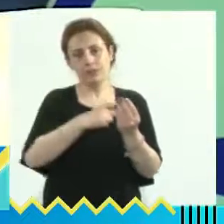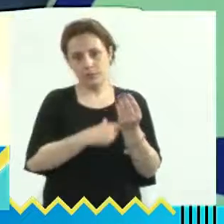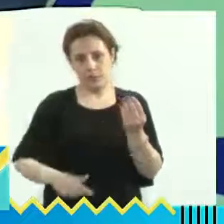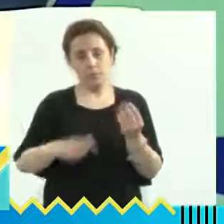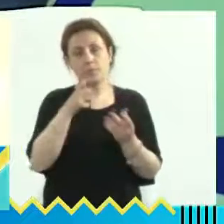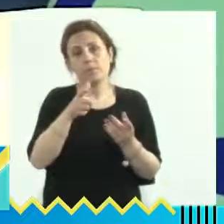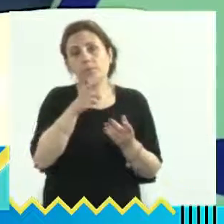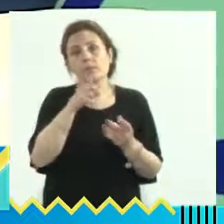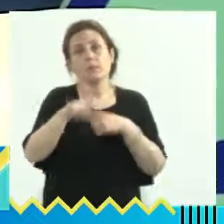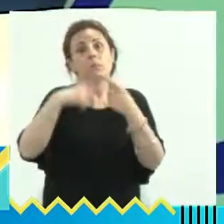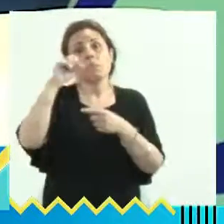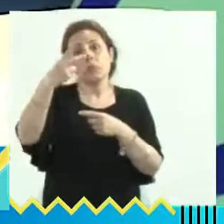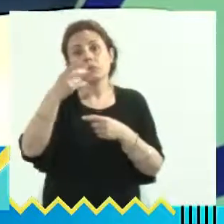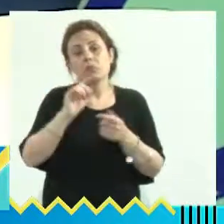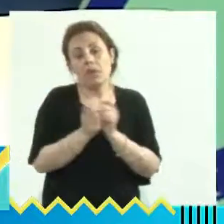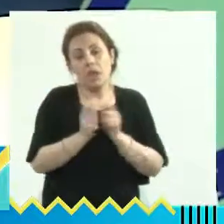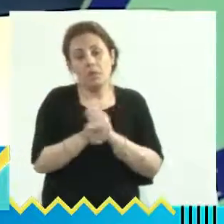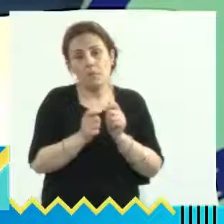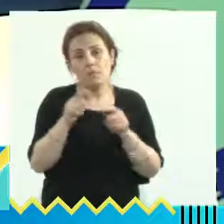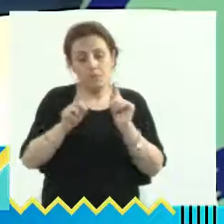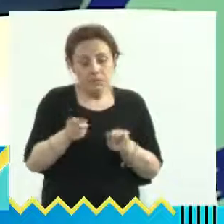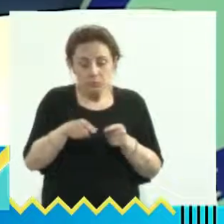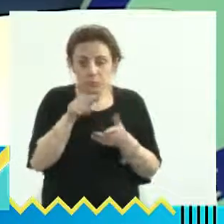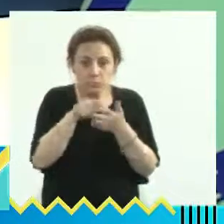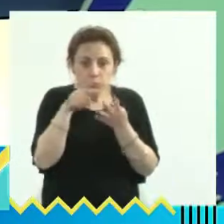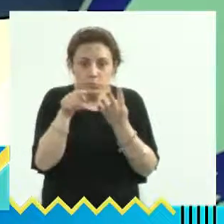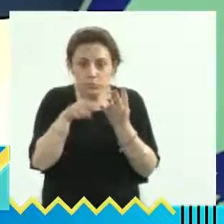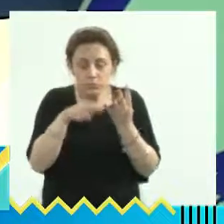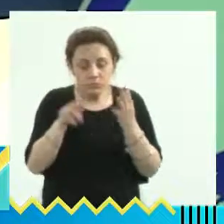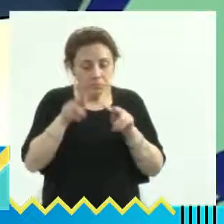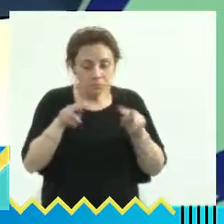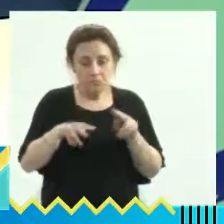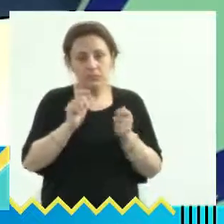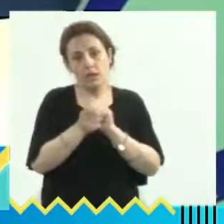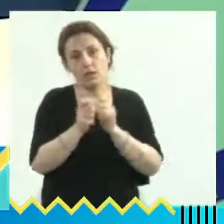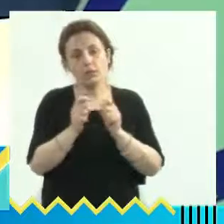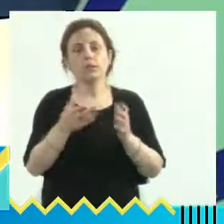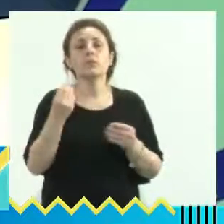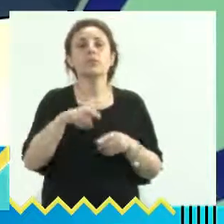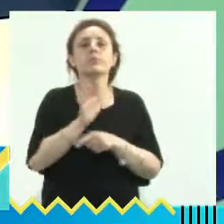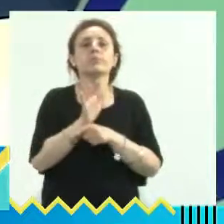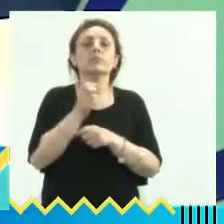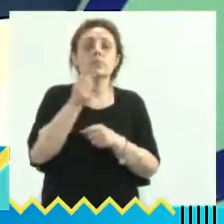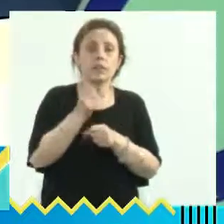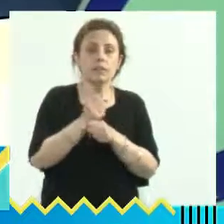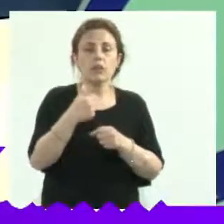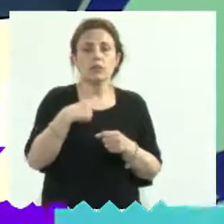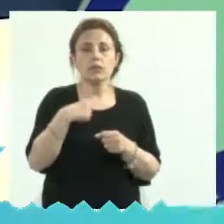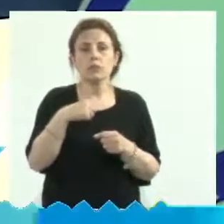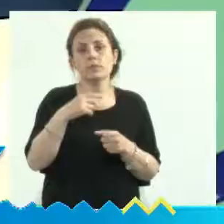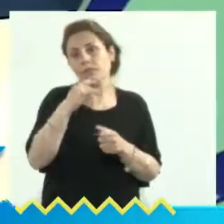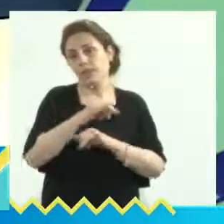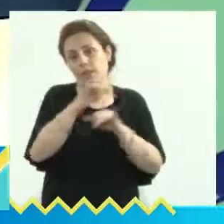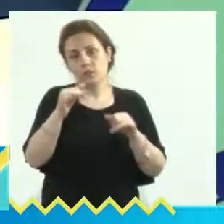próximo serán modificaciones en este punto porque digo, la labor de yo rescato mucho